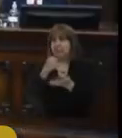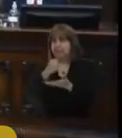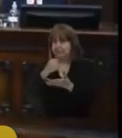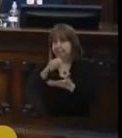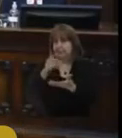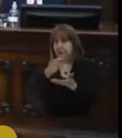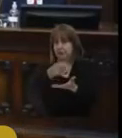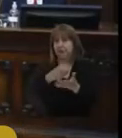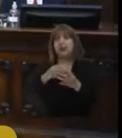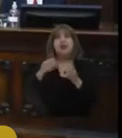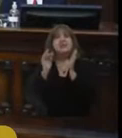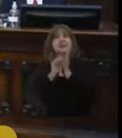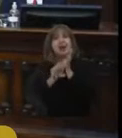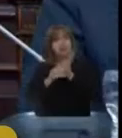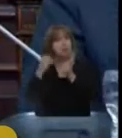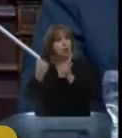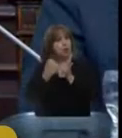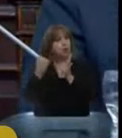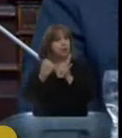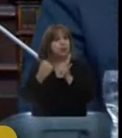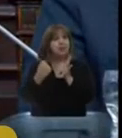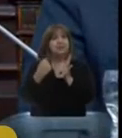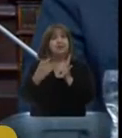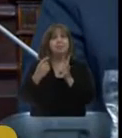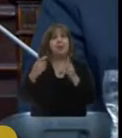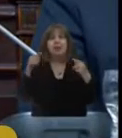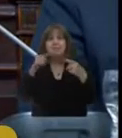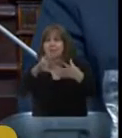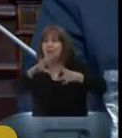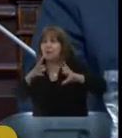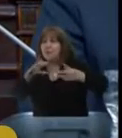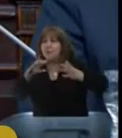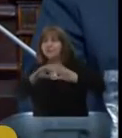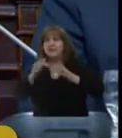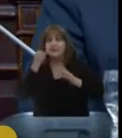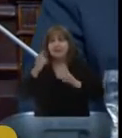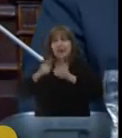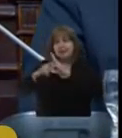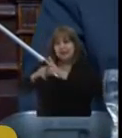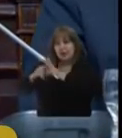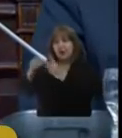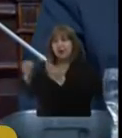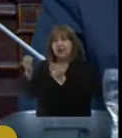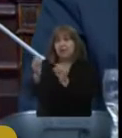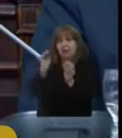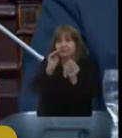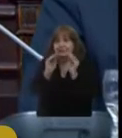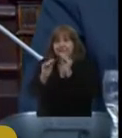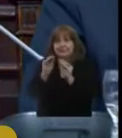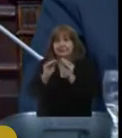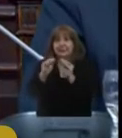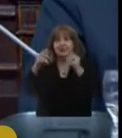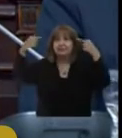con lo cotidiano. Tenemos desde una reforma del 911, que quedó